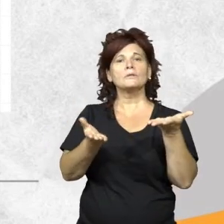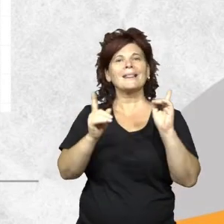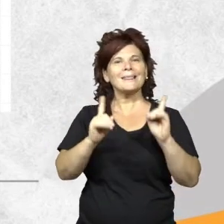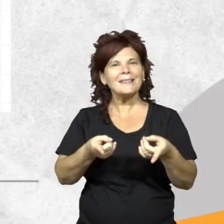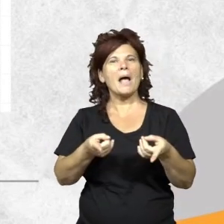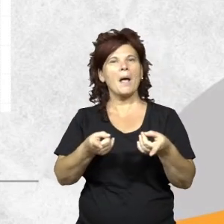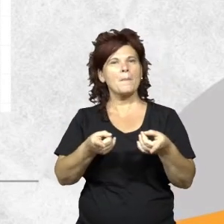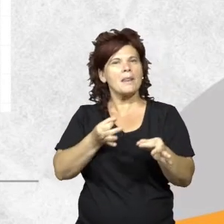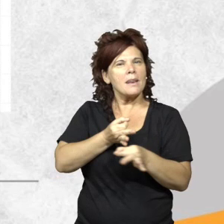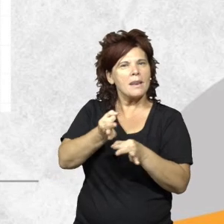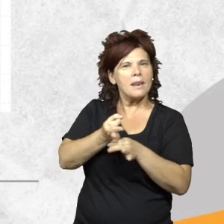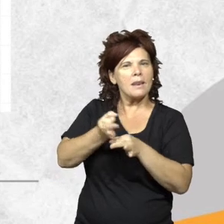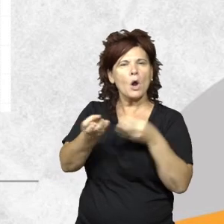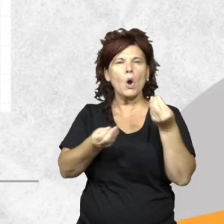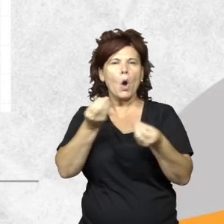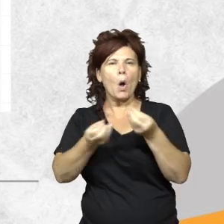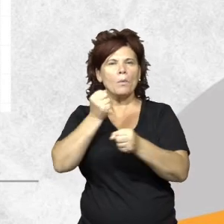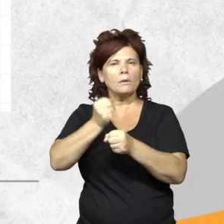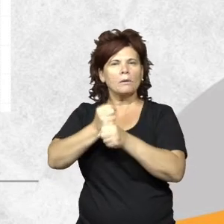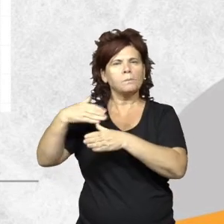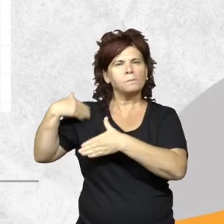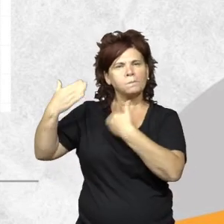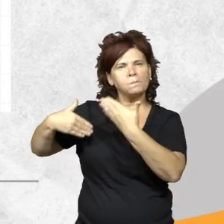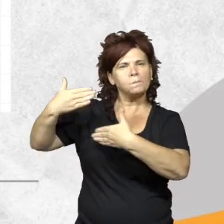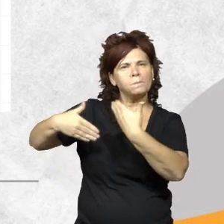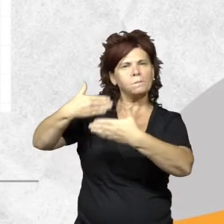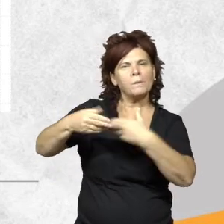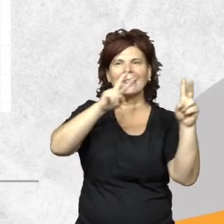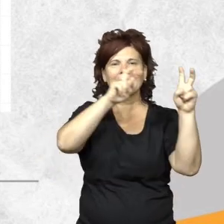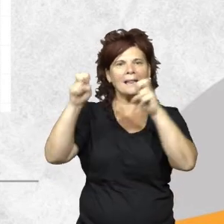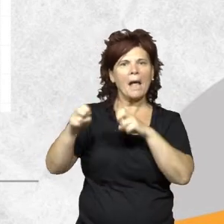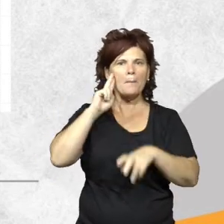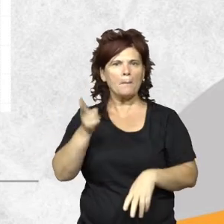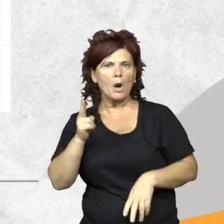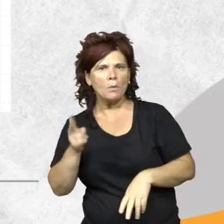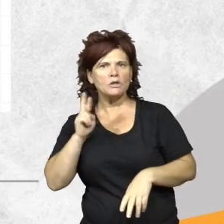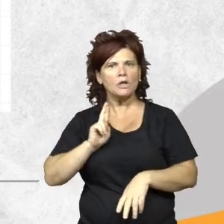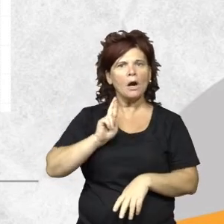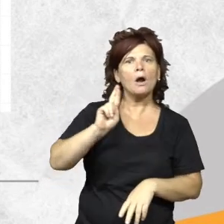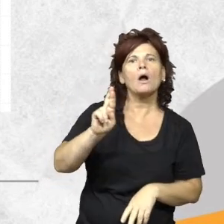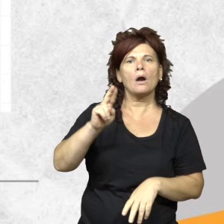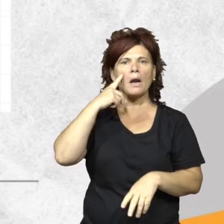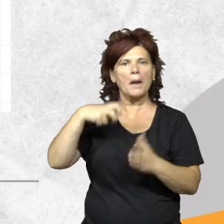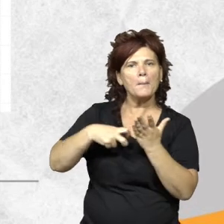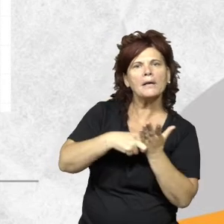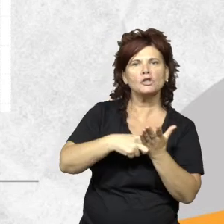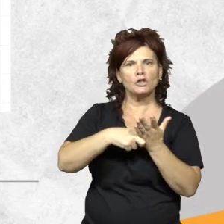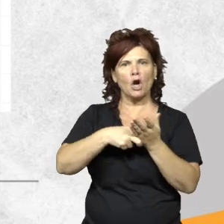doctrina de cómo se han venido trabajando estos temas de prohibición, habilitación, inspección y